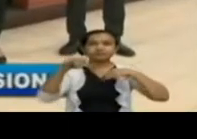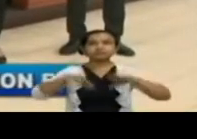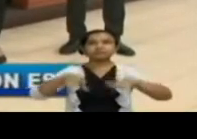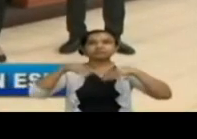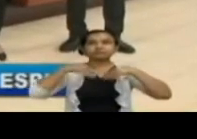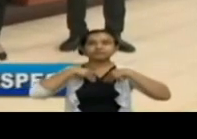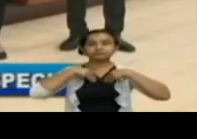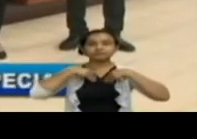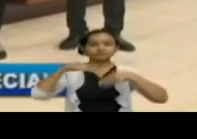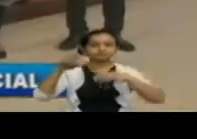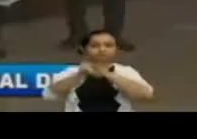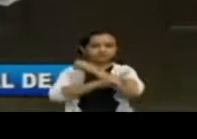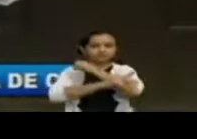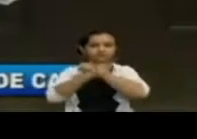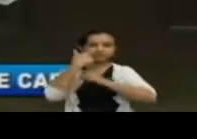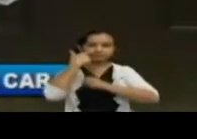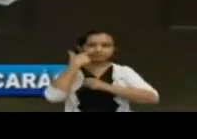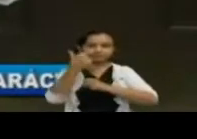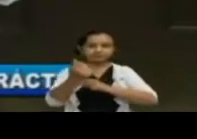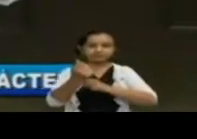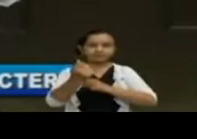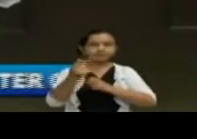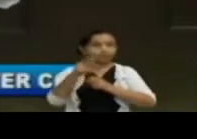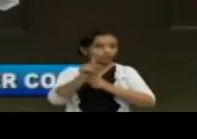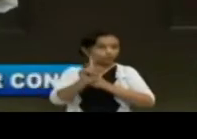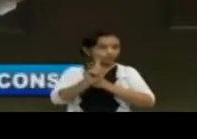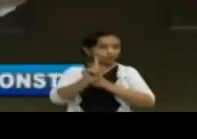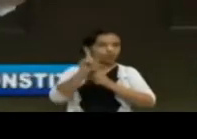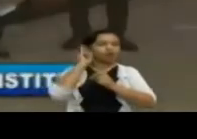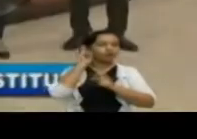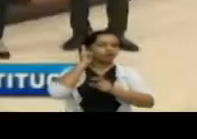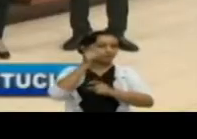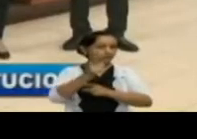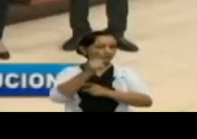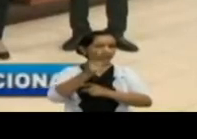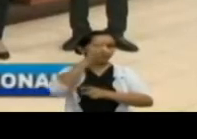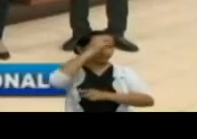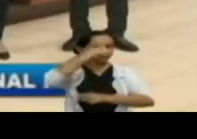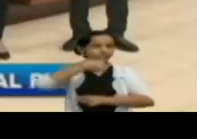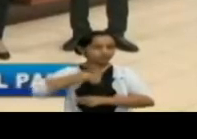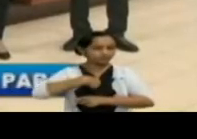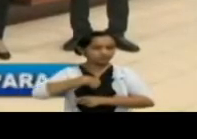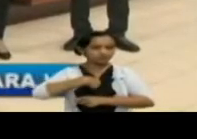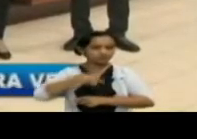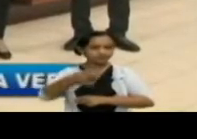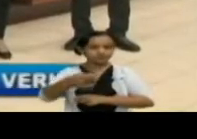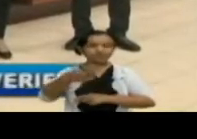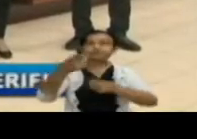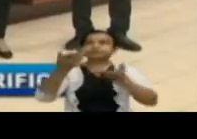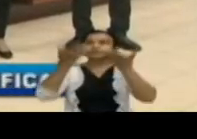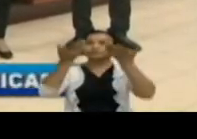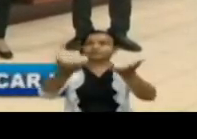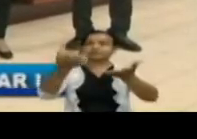el 24 de agosto, y Darlene Ríos reemplaza a Corina Centeno, quien